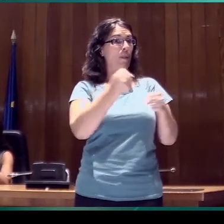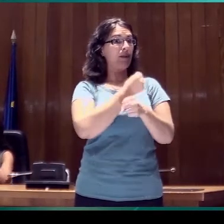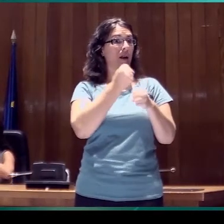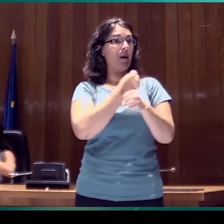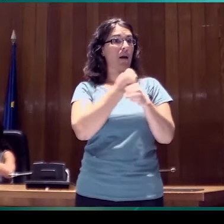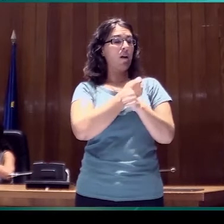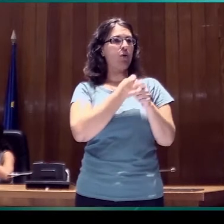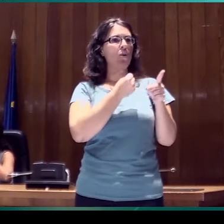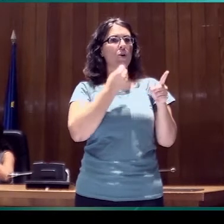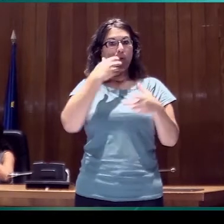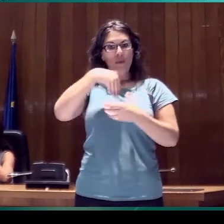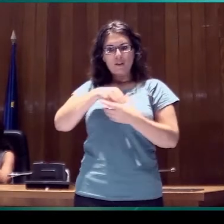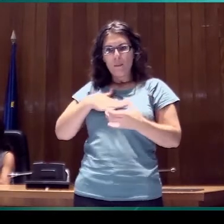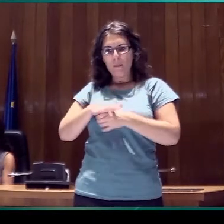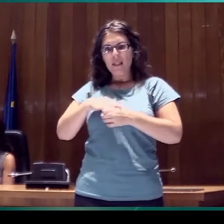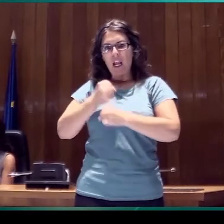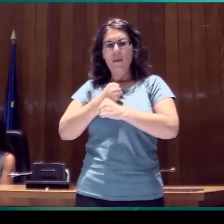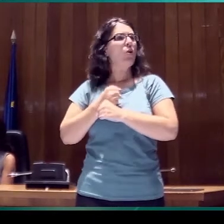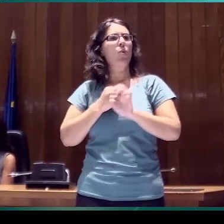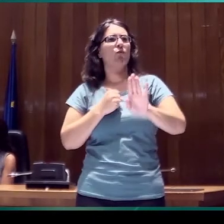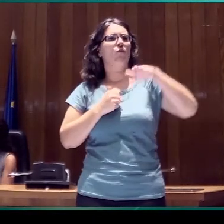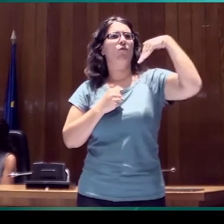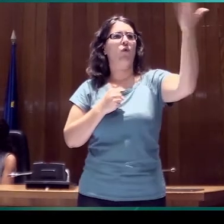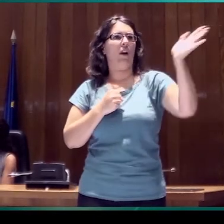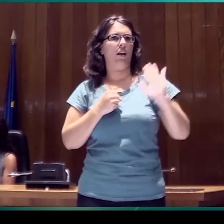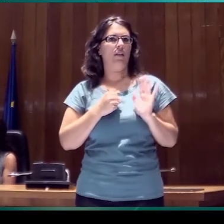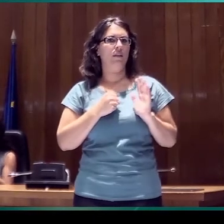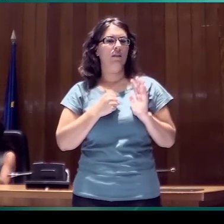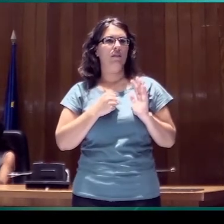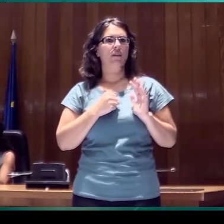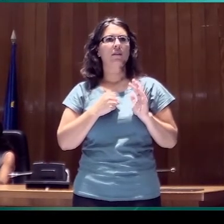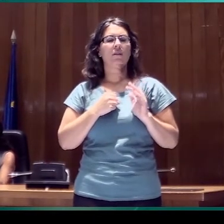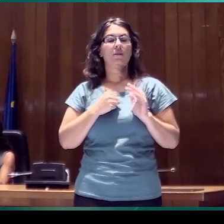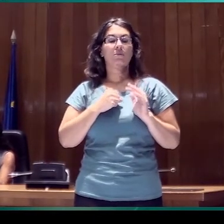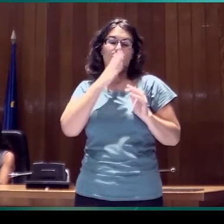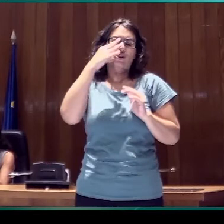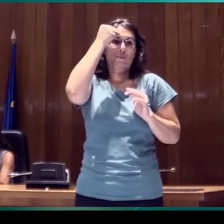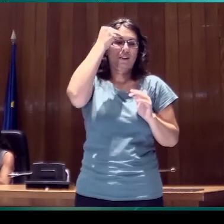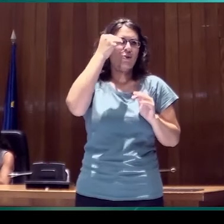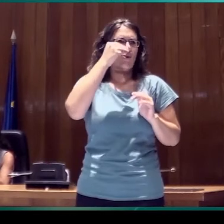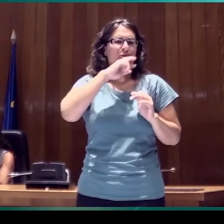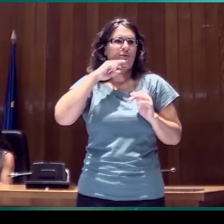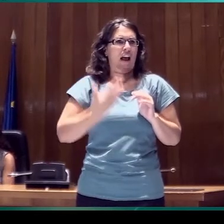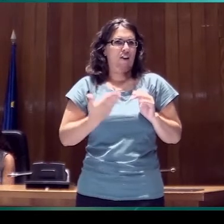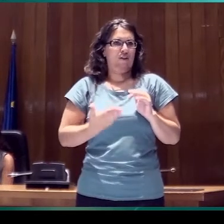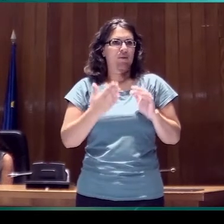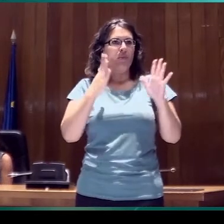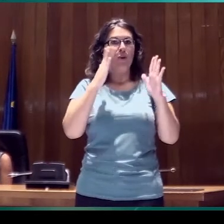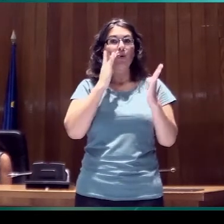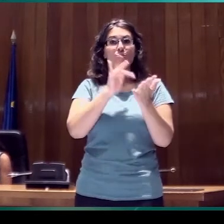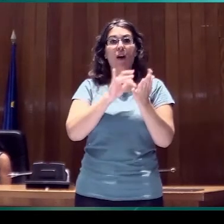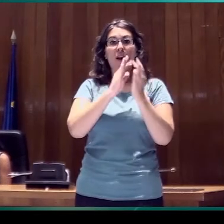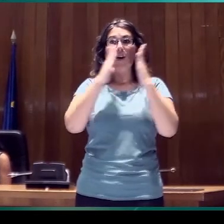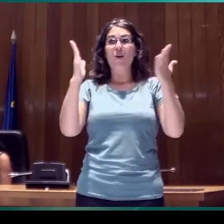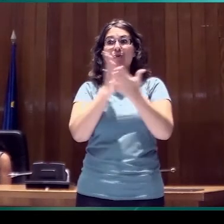de horario de trabajo y por eso creo que tiene un valor especial durante un curso escolar. Estas